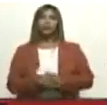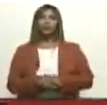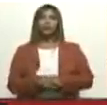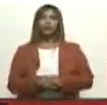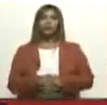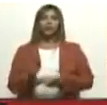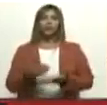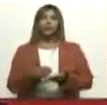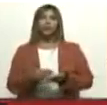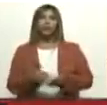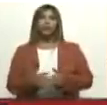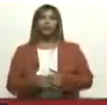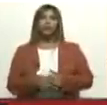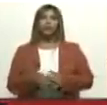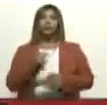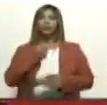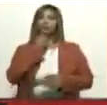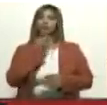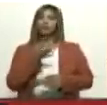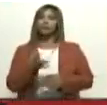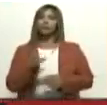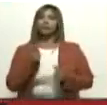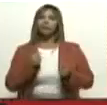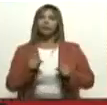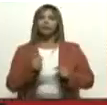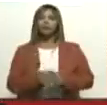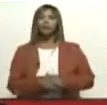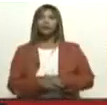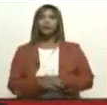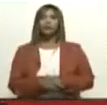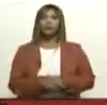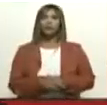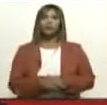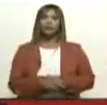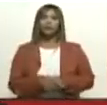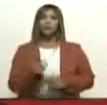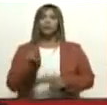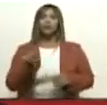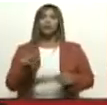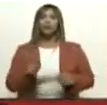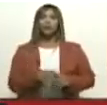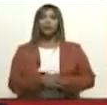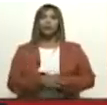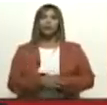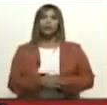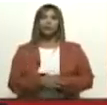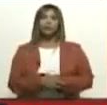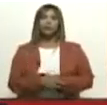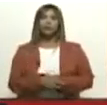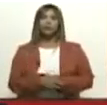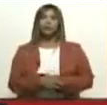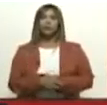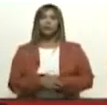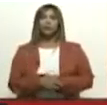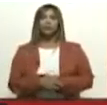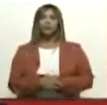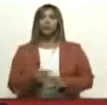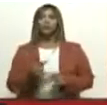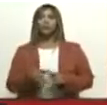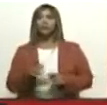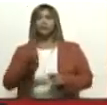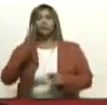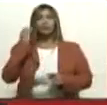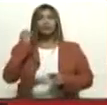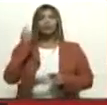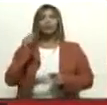entre libros de poesía y narrativa y de ensayos. Entonces, ella está allá, así como está Freddy Ñáñez, por ejemplo, el